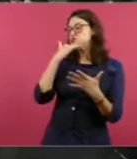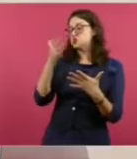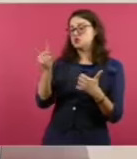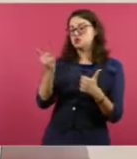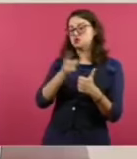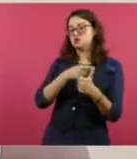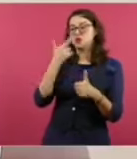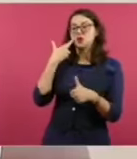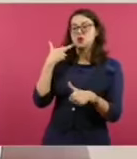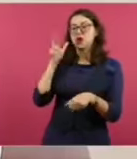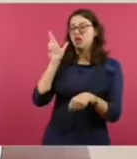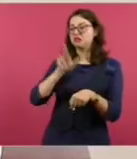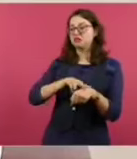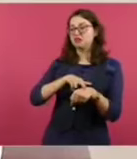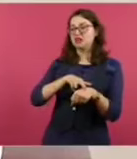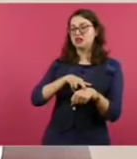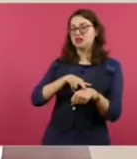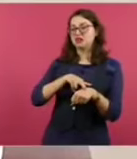ladrón,